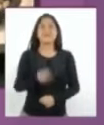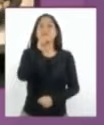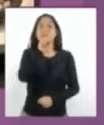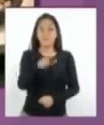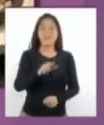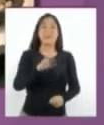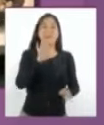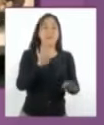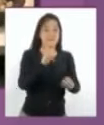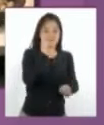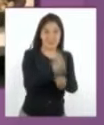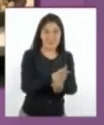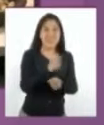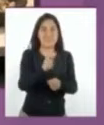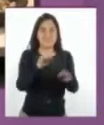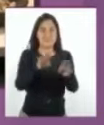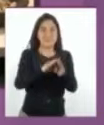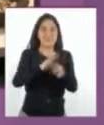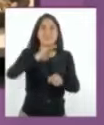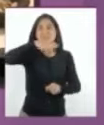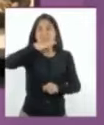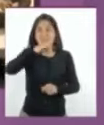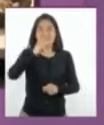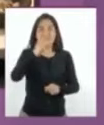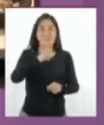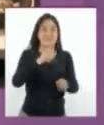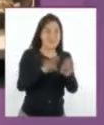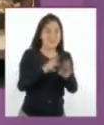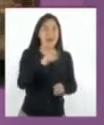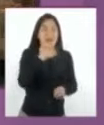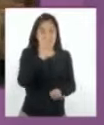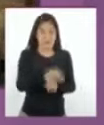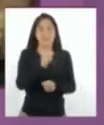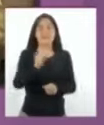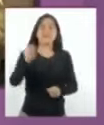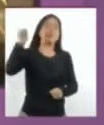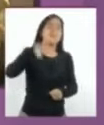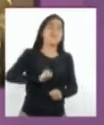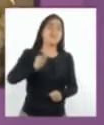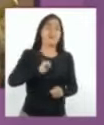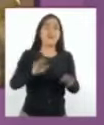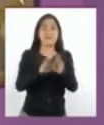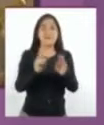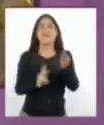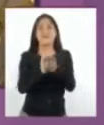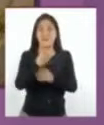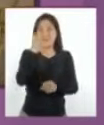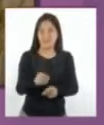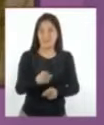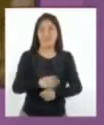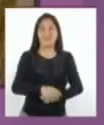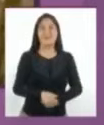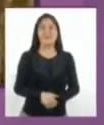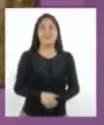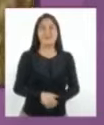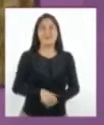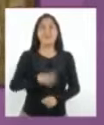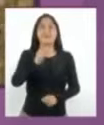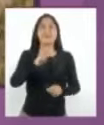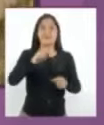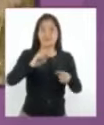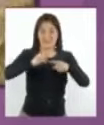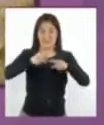También se encontraron fragmentos de espigas de maíz, que actualmente son los restos más viejos del cultivo de esta planta, y semillas